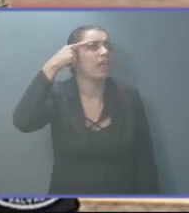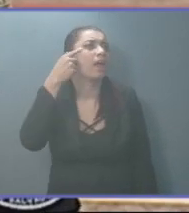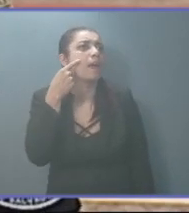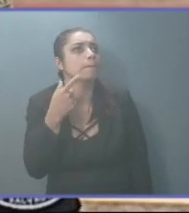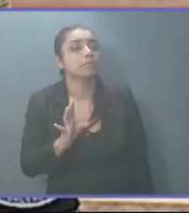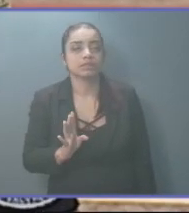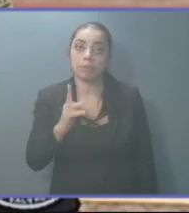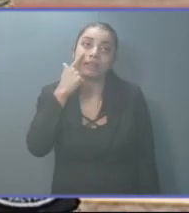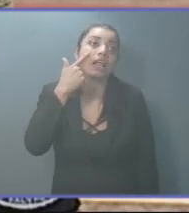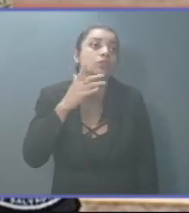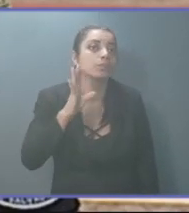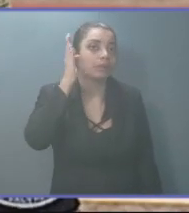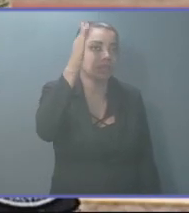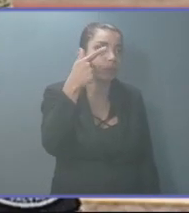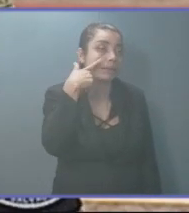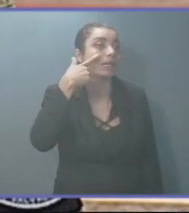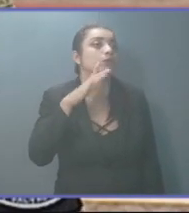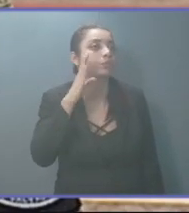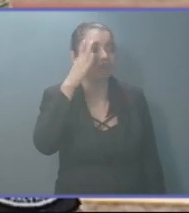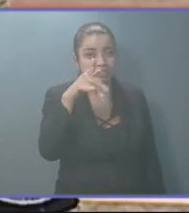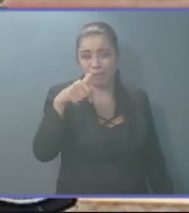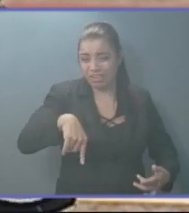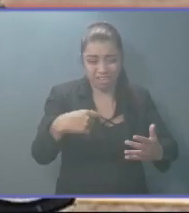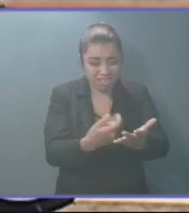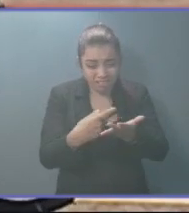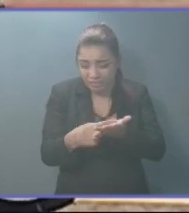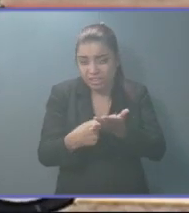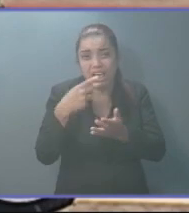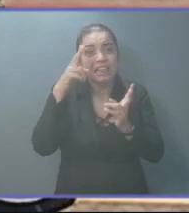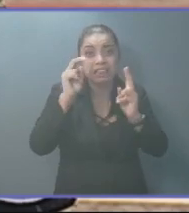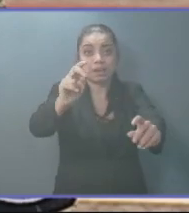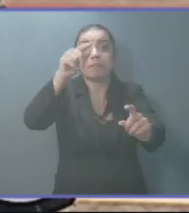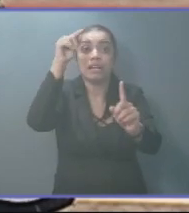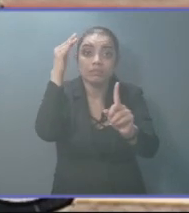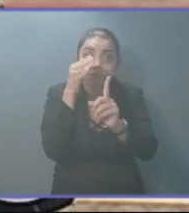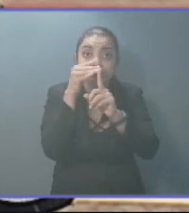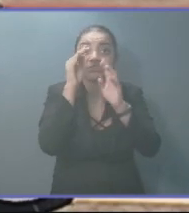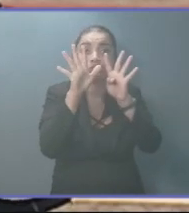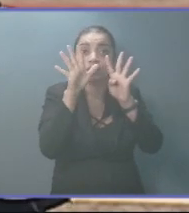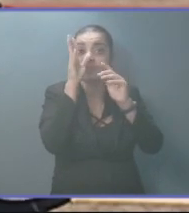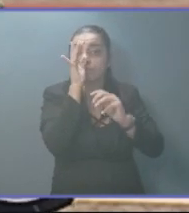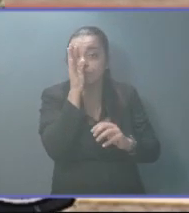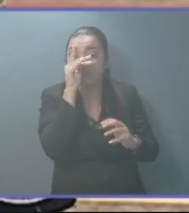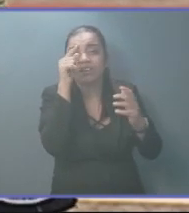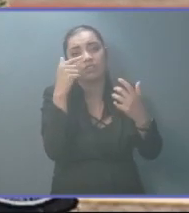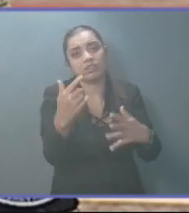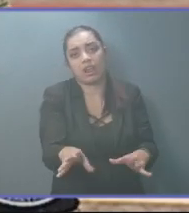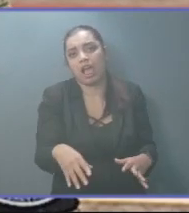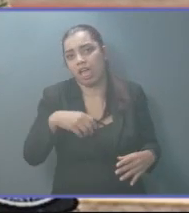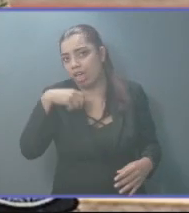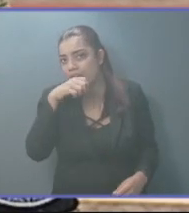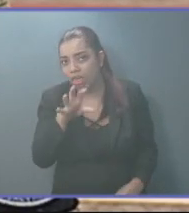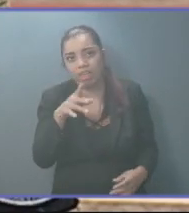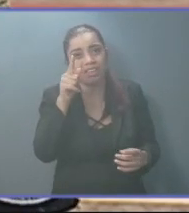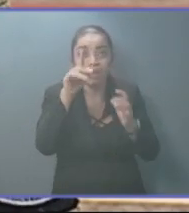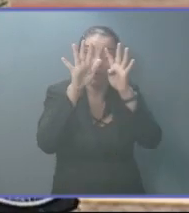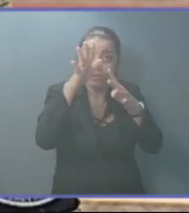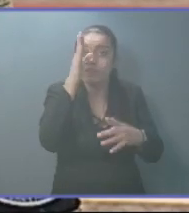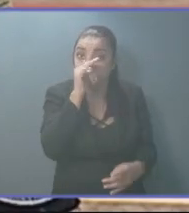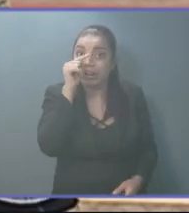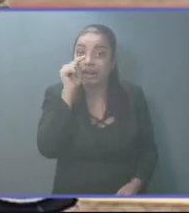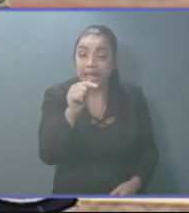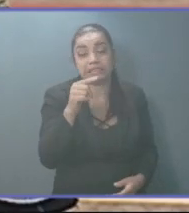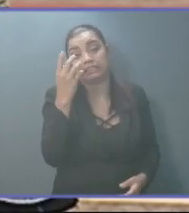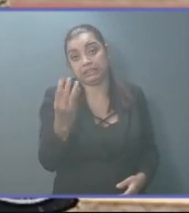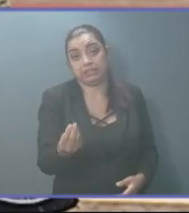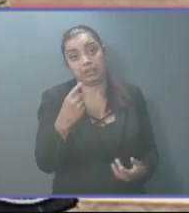debatiendo sobre hipótesis no sobre acontecimientos que ya sucedieron y